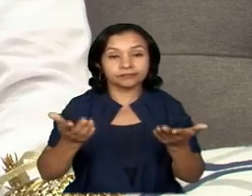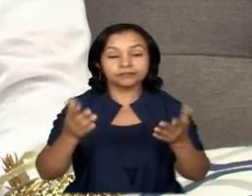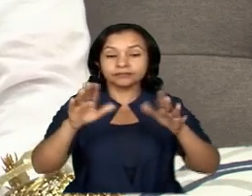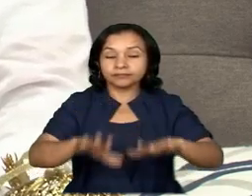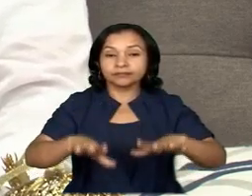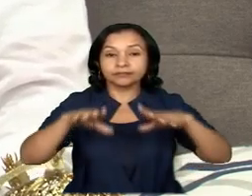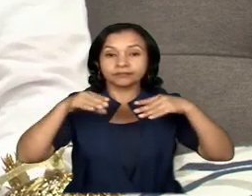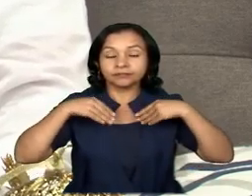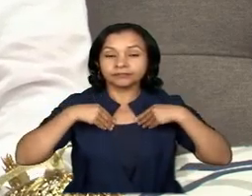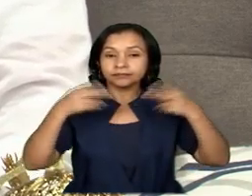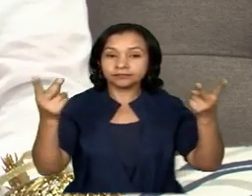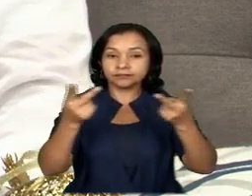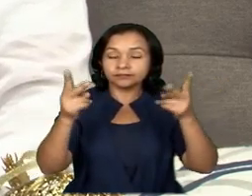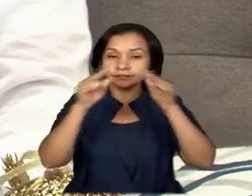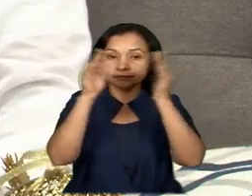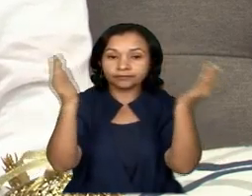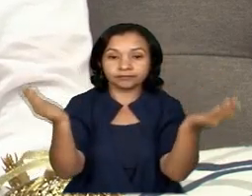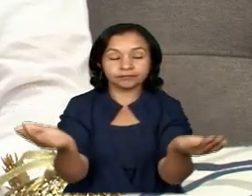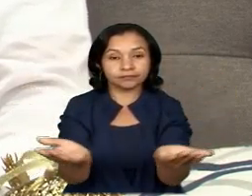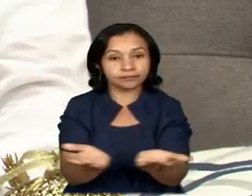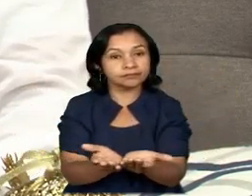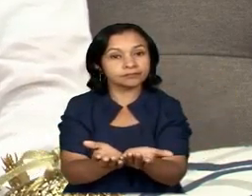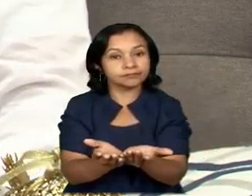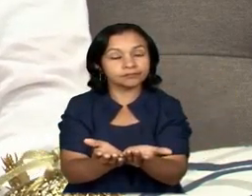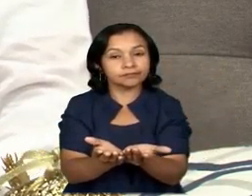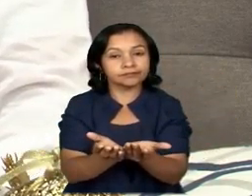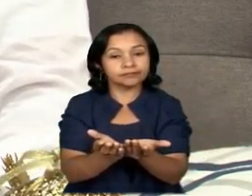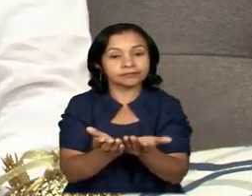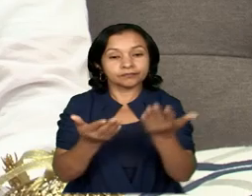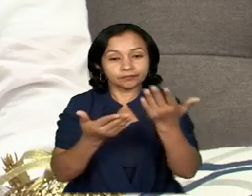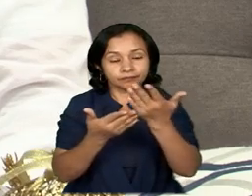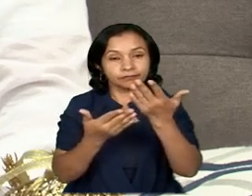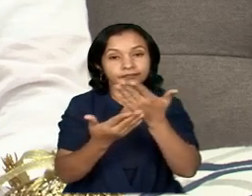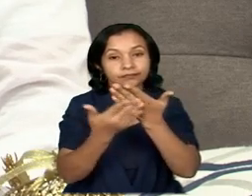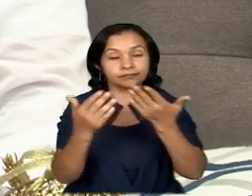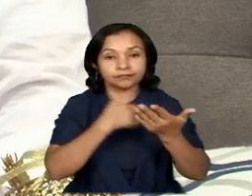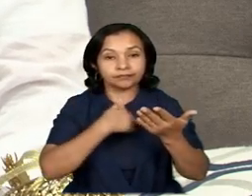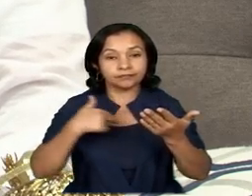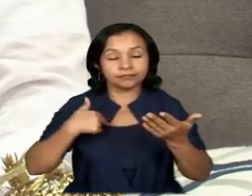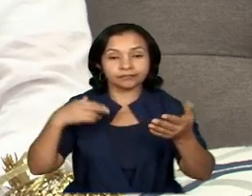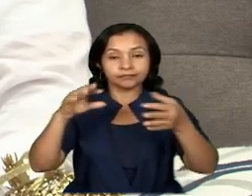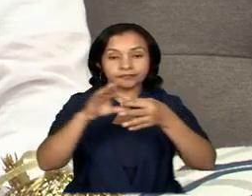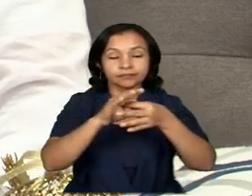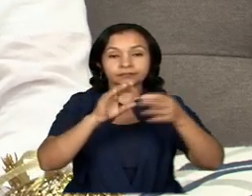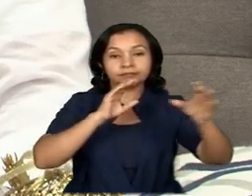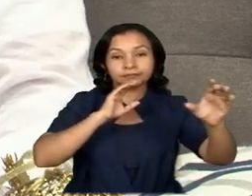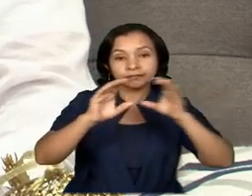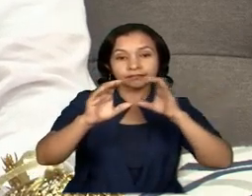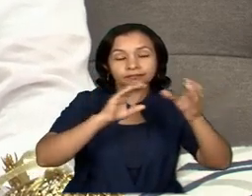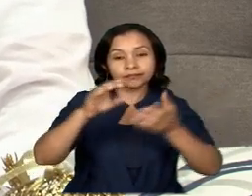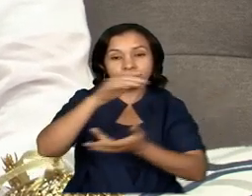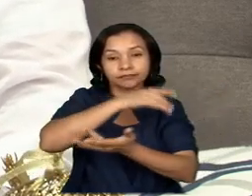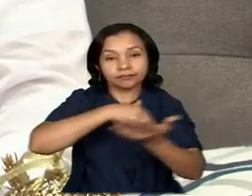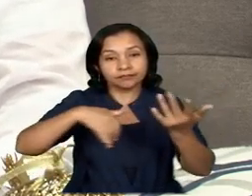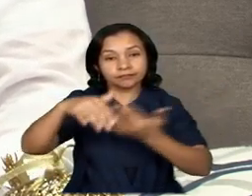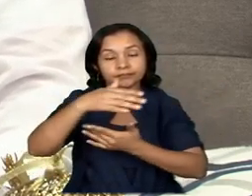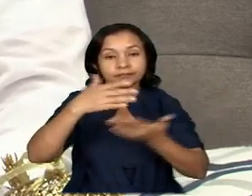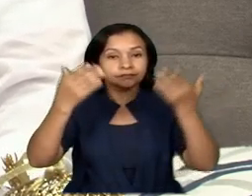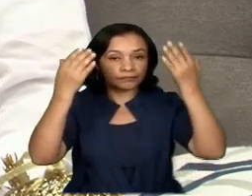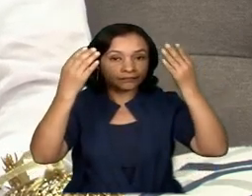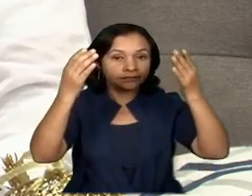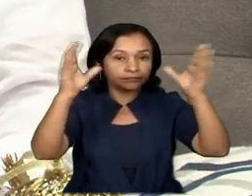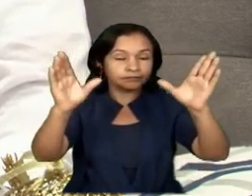de que vivimos un mundo en el cual la tecnología pasa a ser parte de nuestra comunicación, de nuestra interacción, de nuestro imaginario.